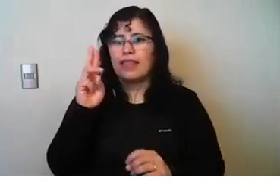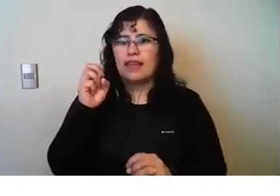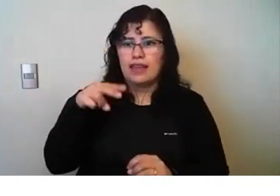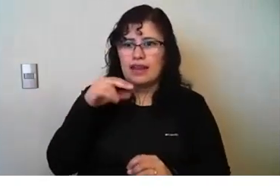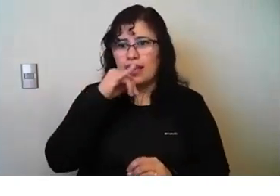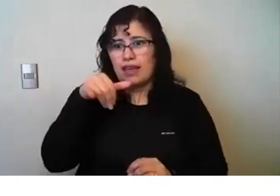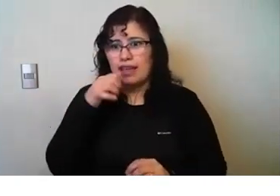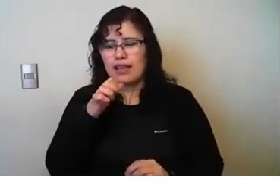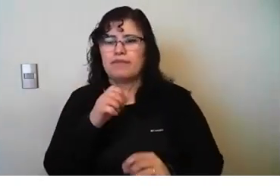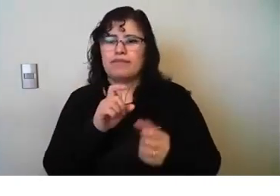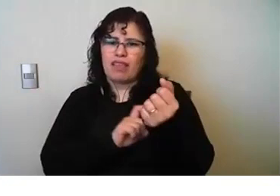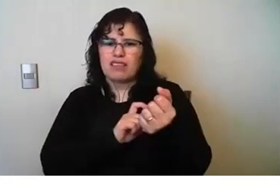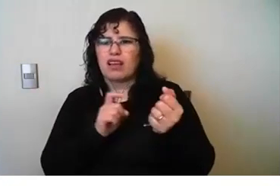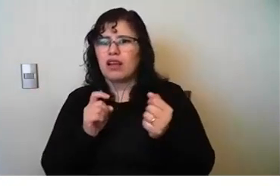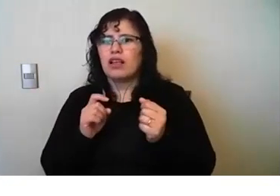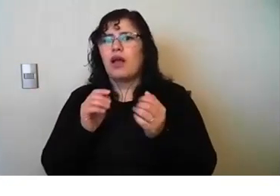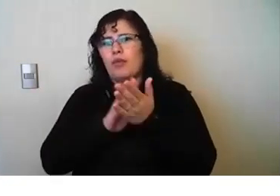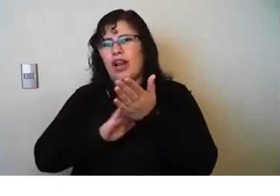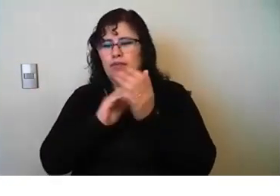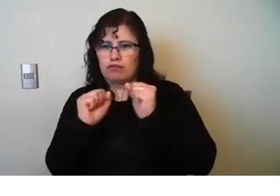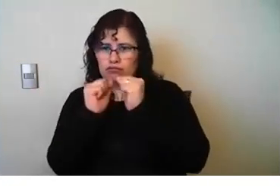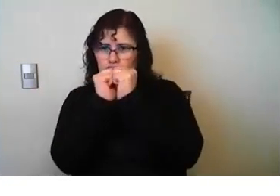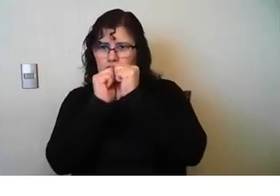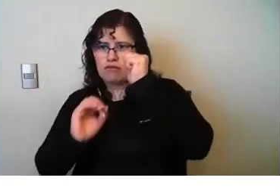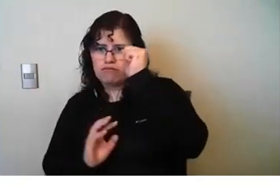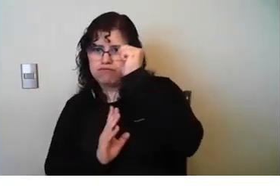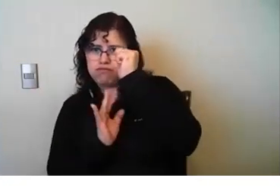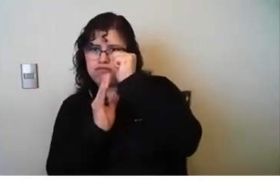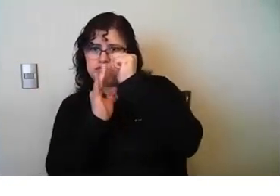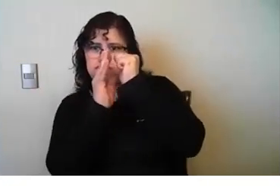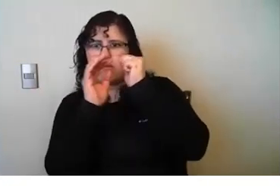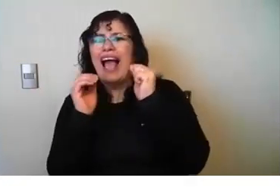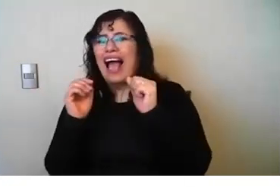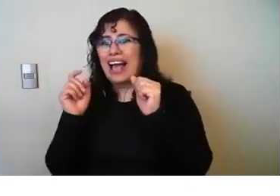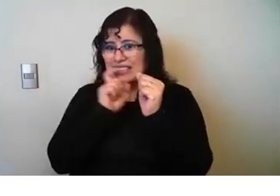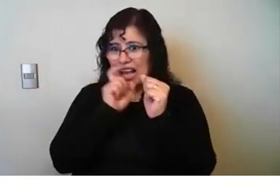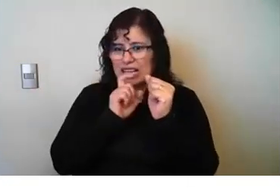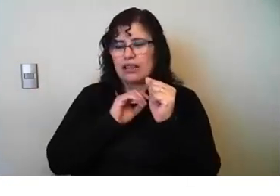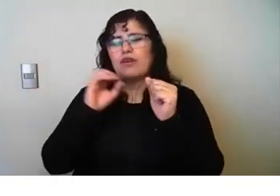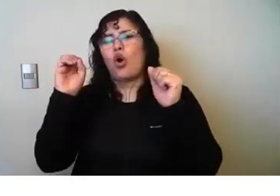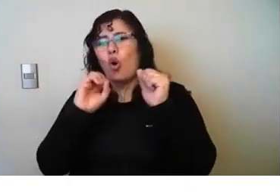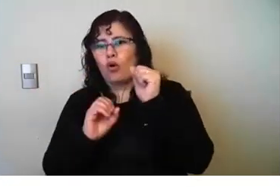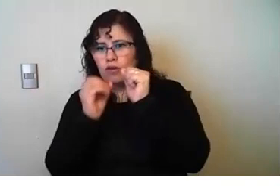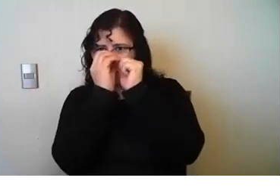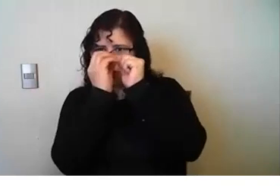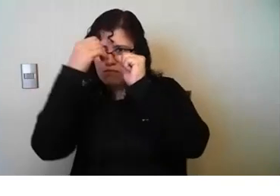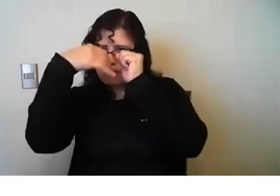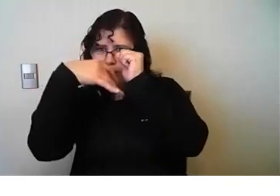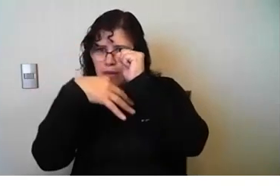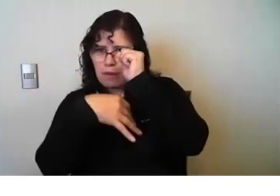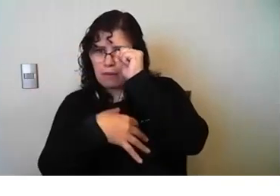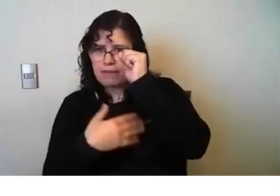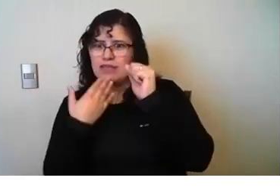del hemisferio. A modo de recordatorio y de repaso, hay algunos seminarios